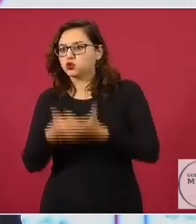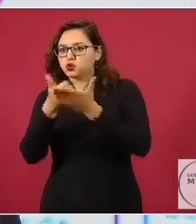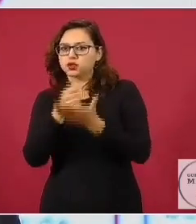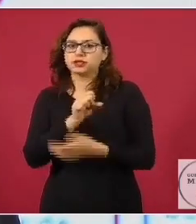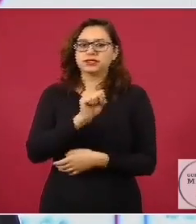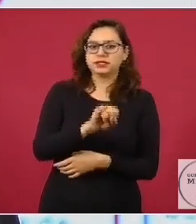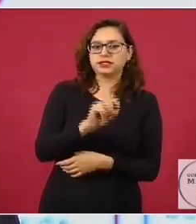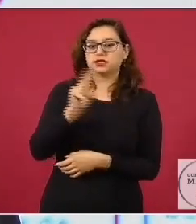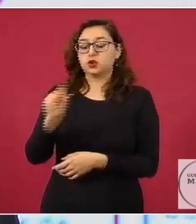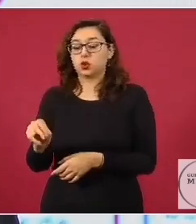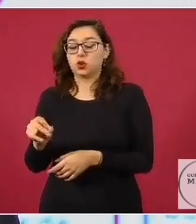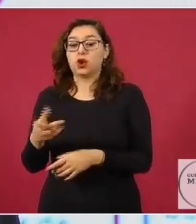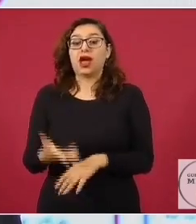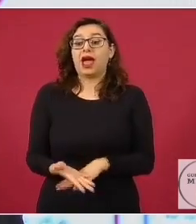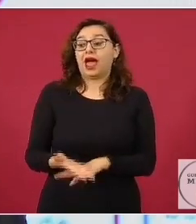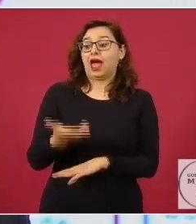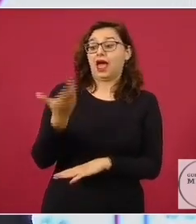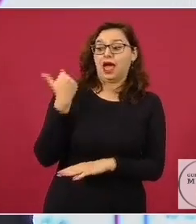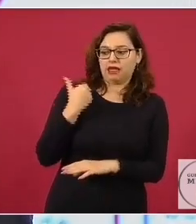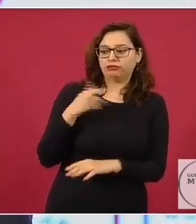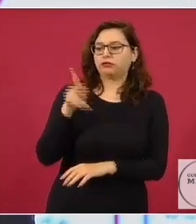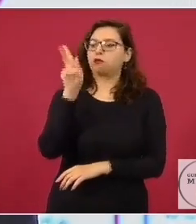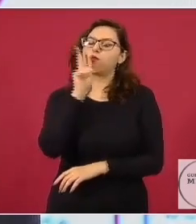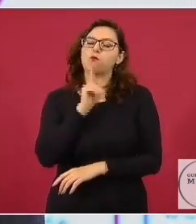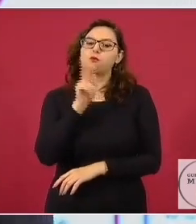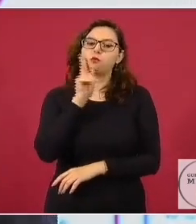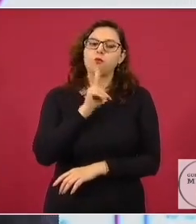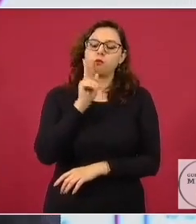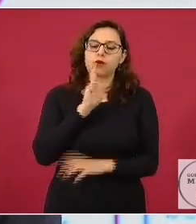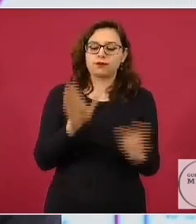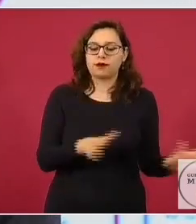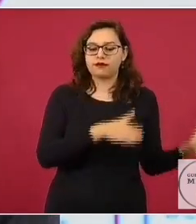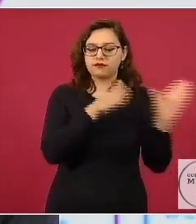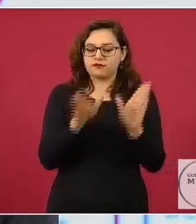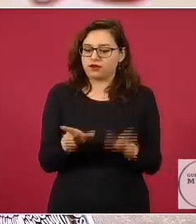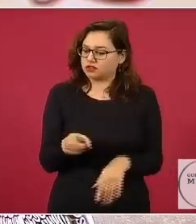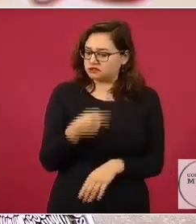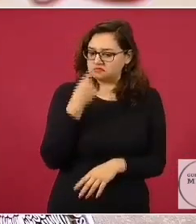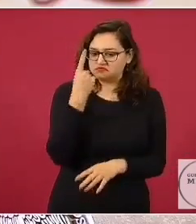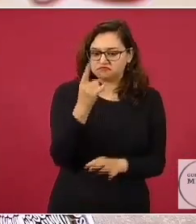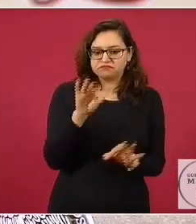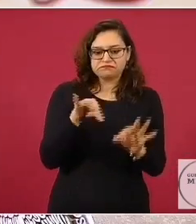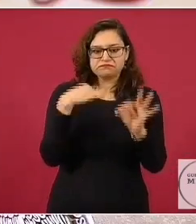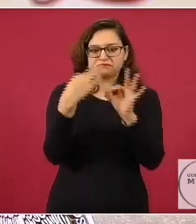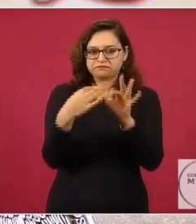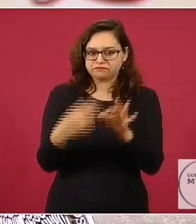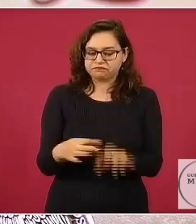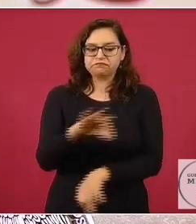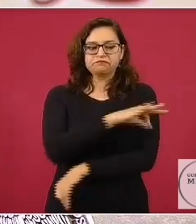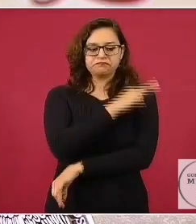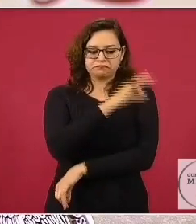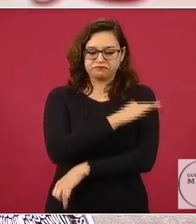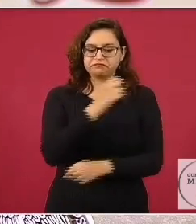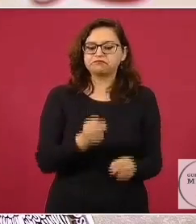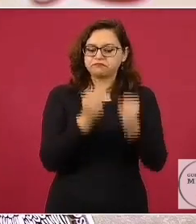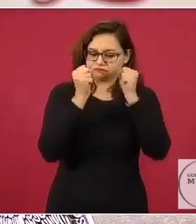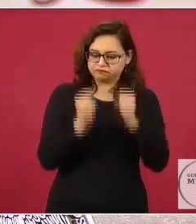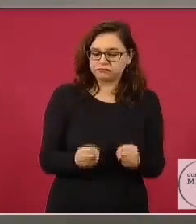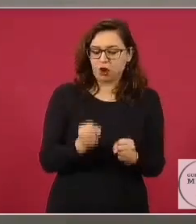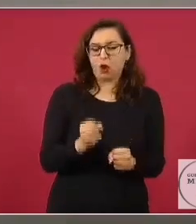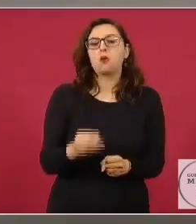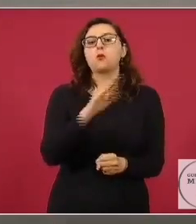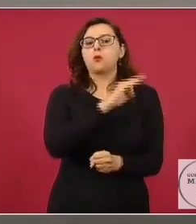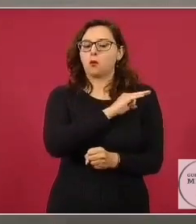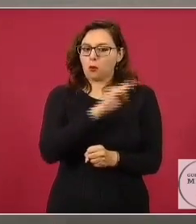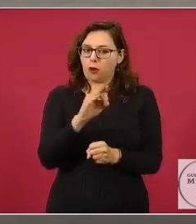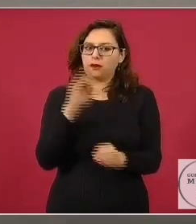un ensayo previo que resultó muy exitoso, el ensayo fase 1, que mostró que es una vacuna segura, que puede